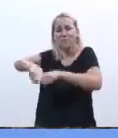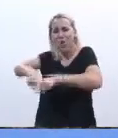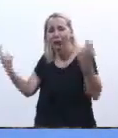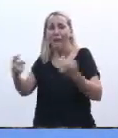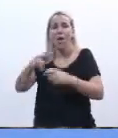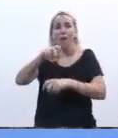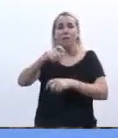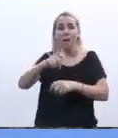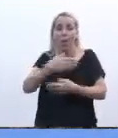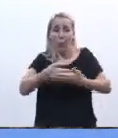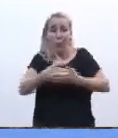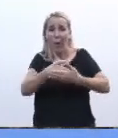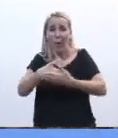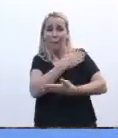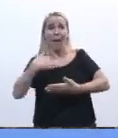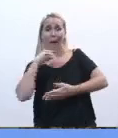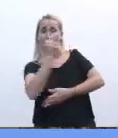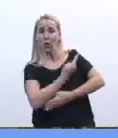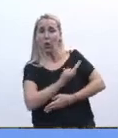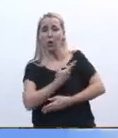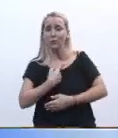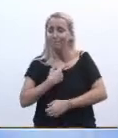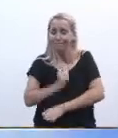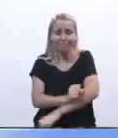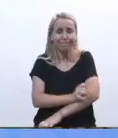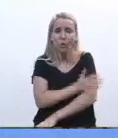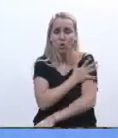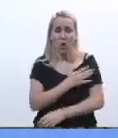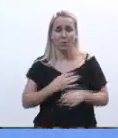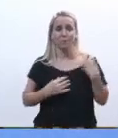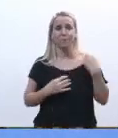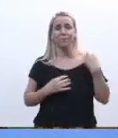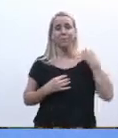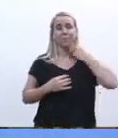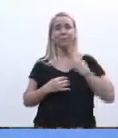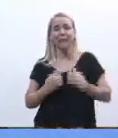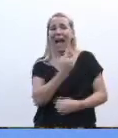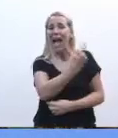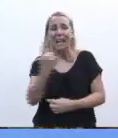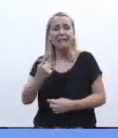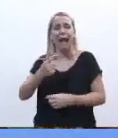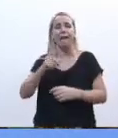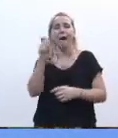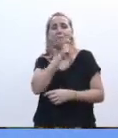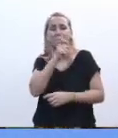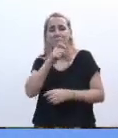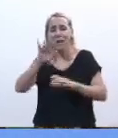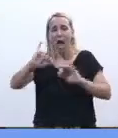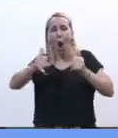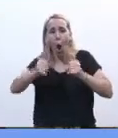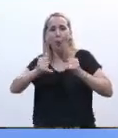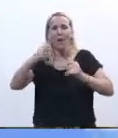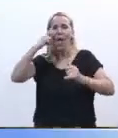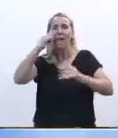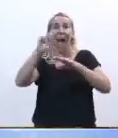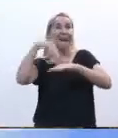niños huérfanos. Siento con gran emoción en cada una de las pibas, las jóvenes y viejas que